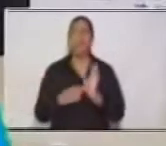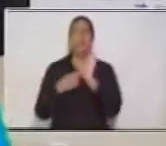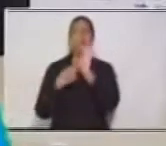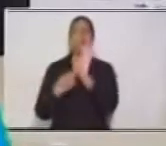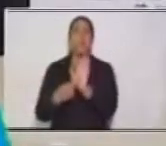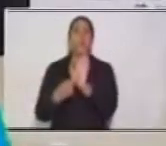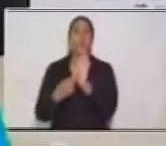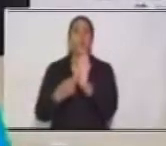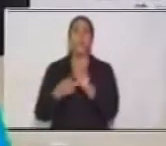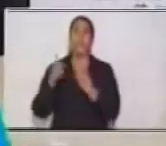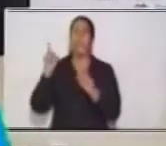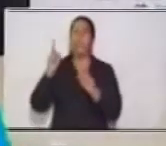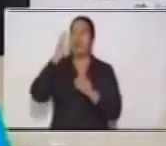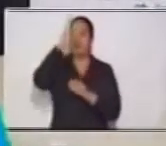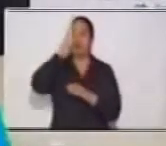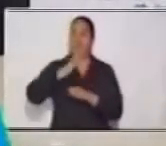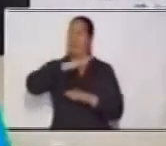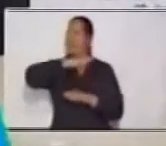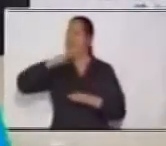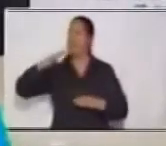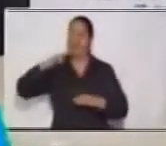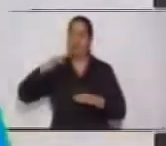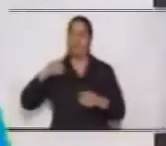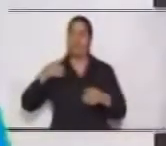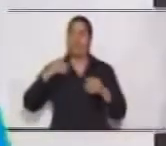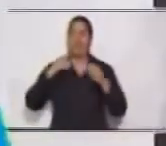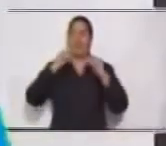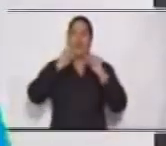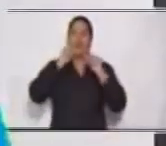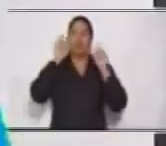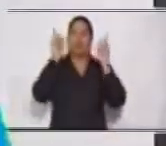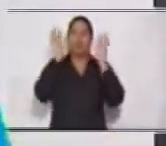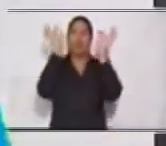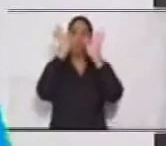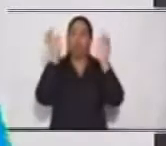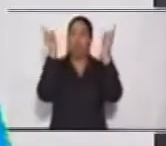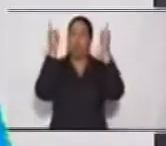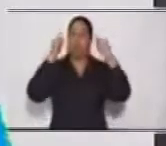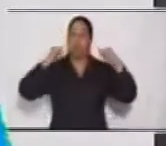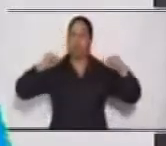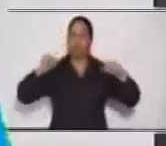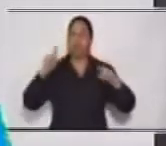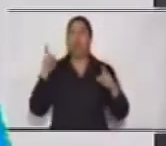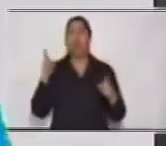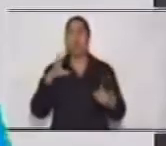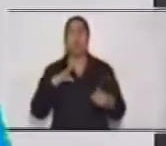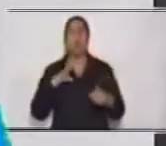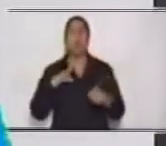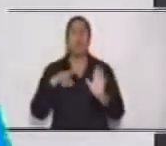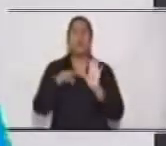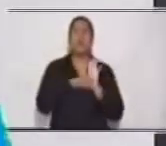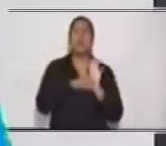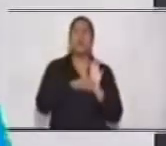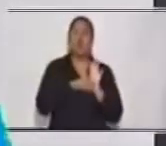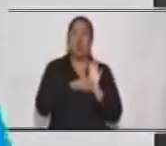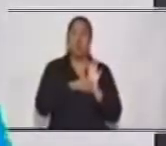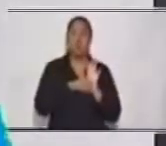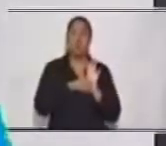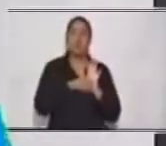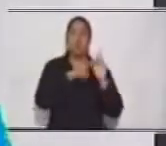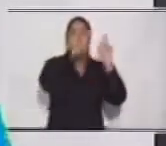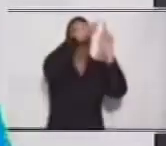esta gráfica, ¿sí? Y es negativa porque tiene una pendiente de esta forma,